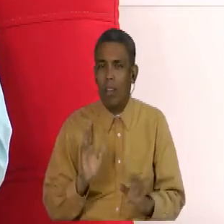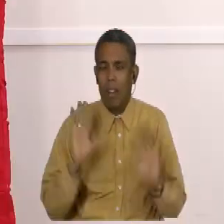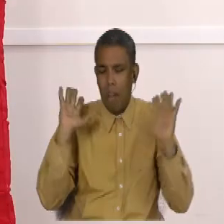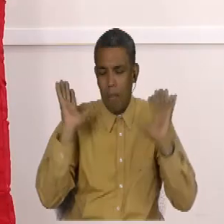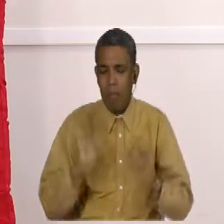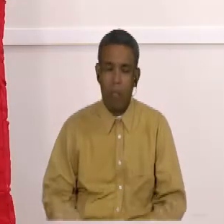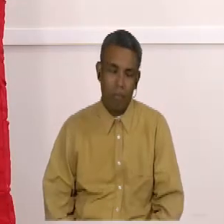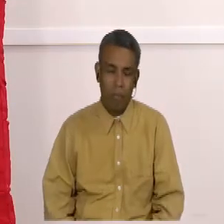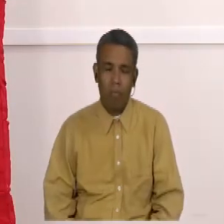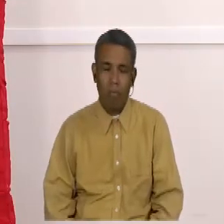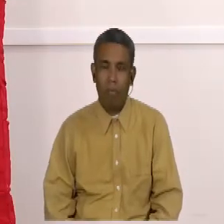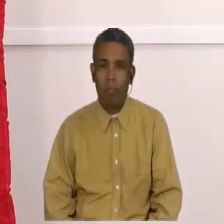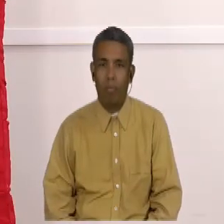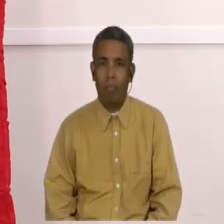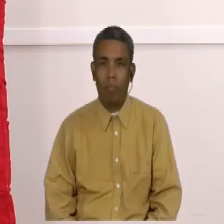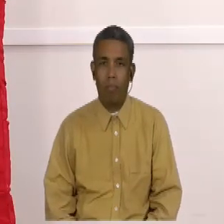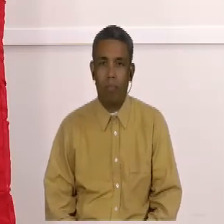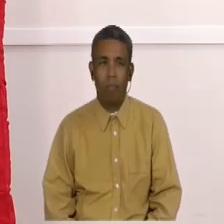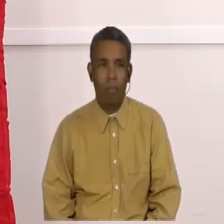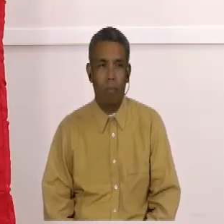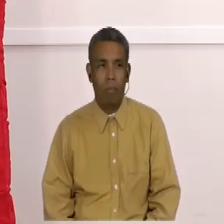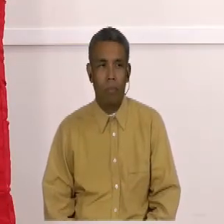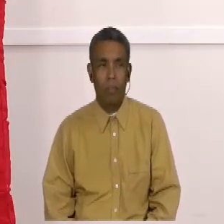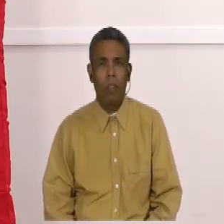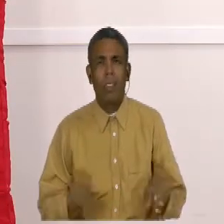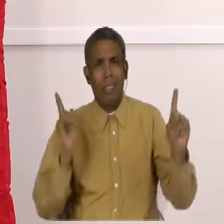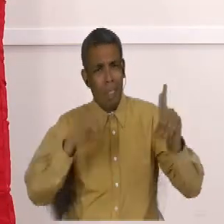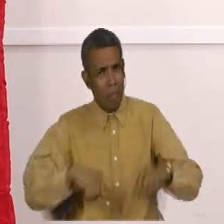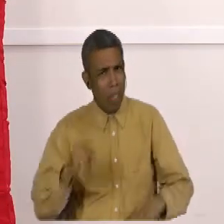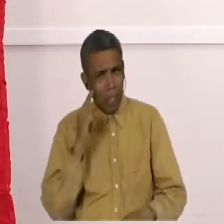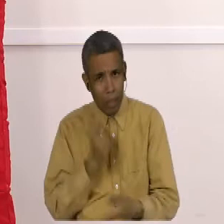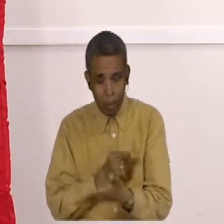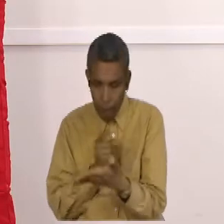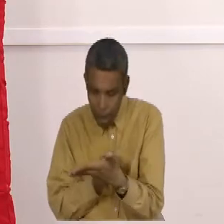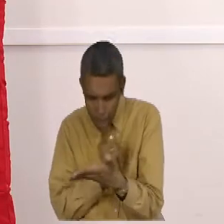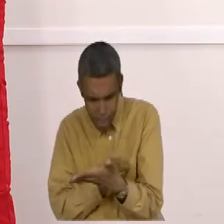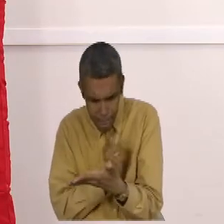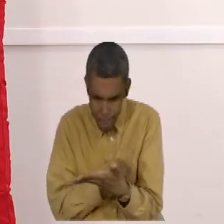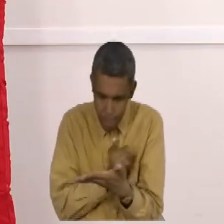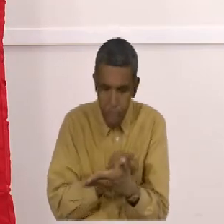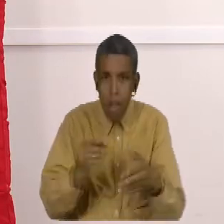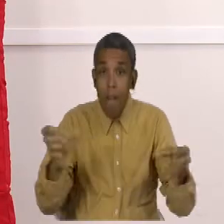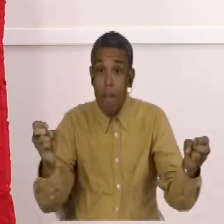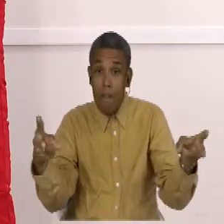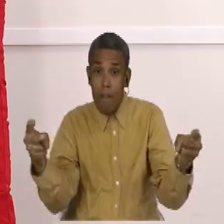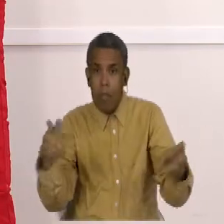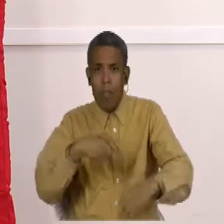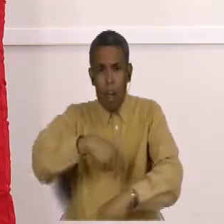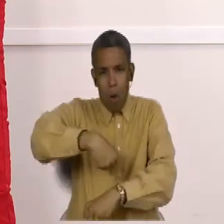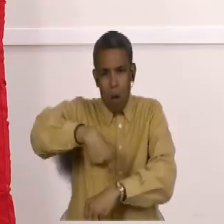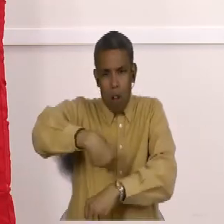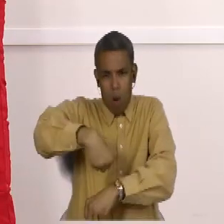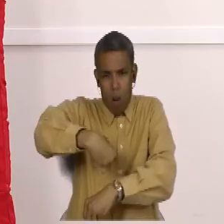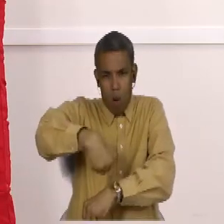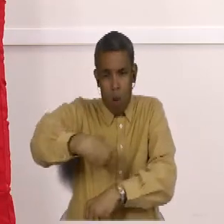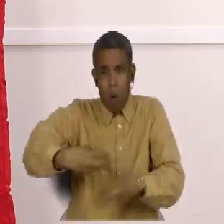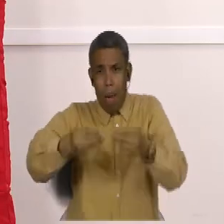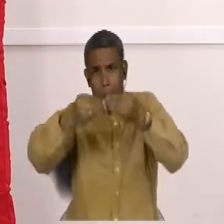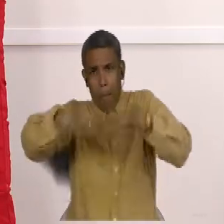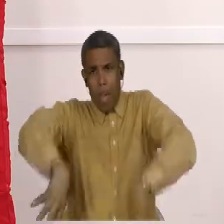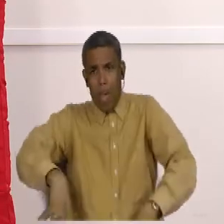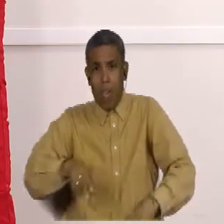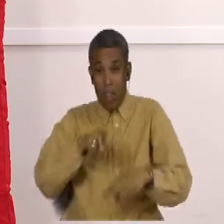doctor, y otra cosa es el uso desmedido de la tablet, del celular, el televisor. Entonces, eso como consecuencia genera niños